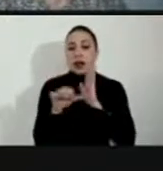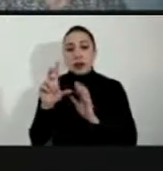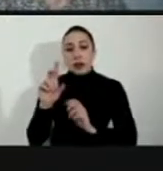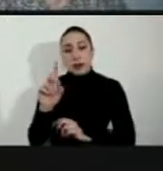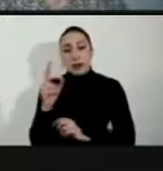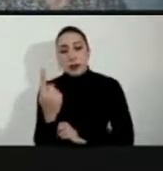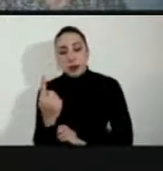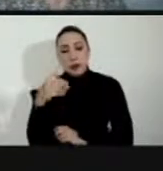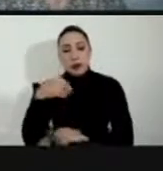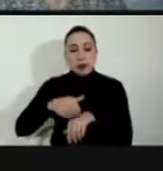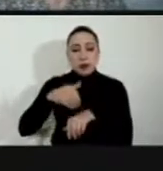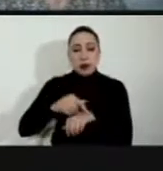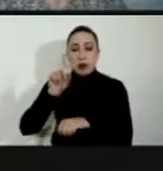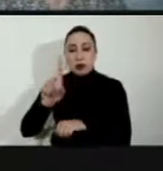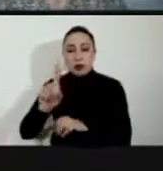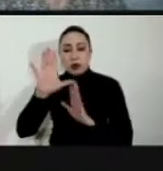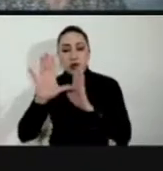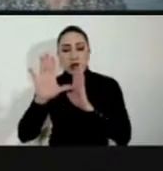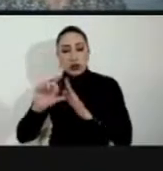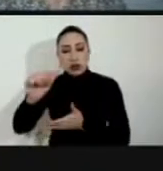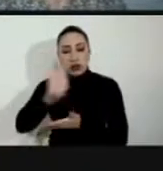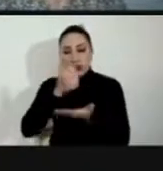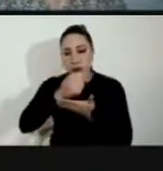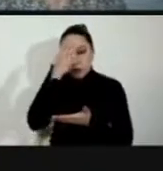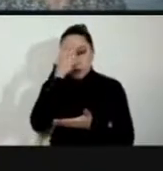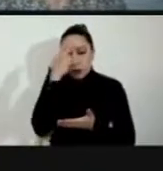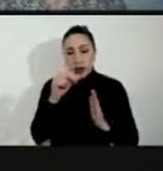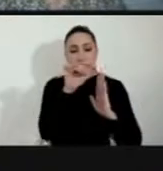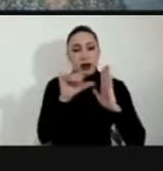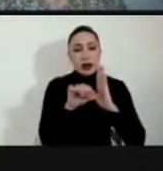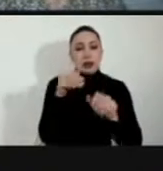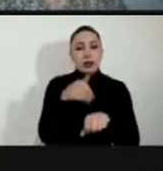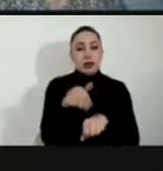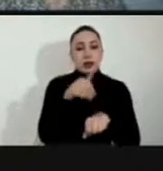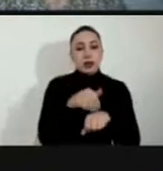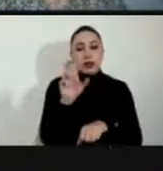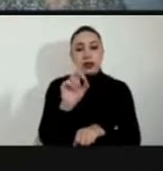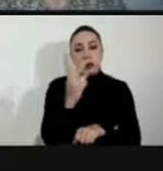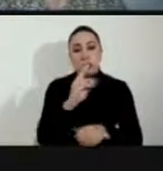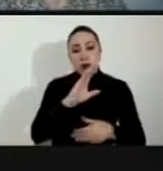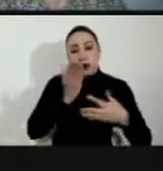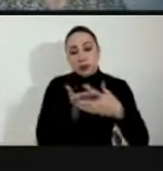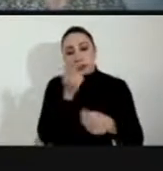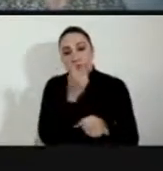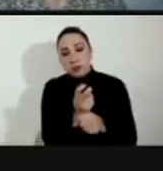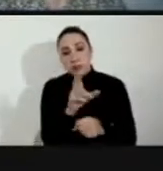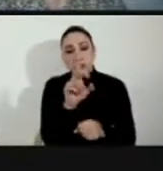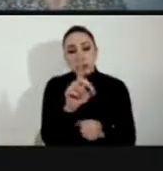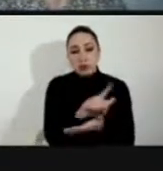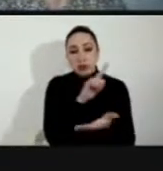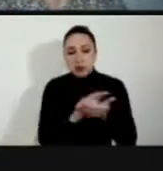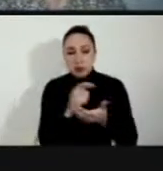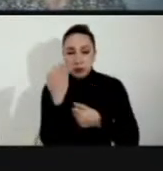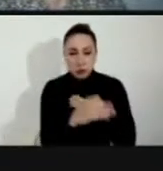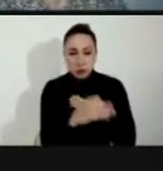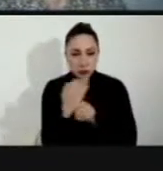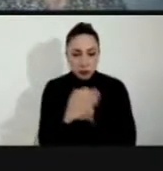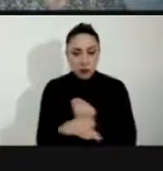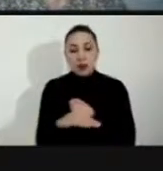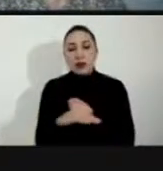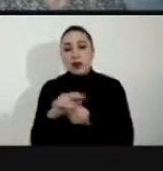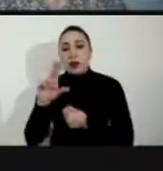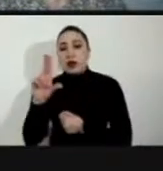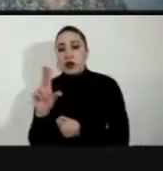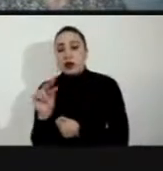1 de la Constitución Política de la Ciudad de México, los artículos 32, fracciones segunda y trigésima de la Ley Orgánica 84,